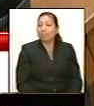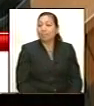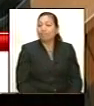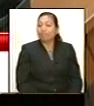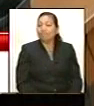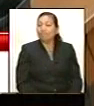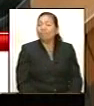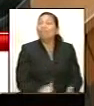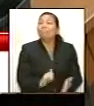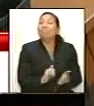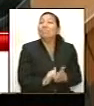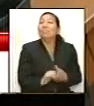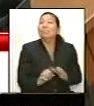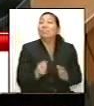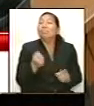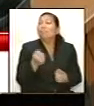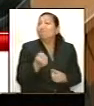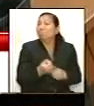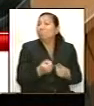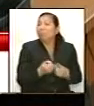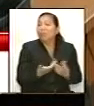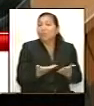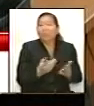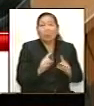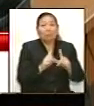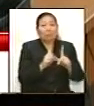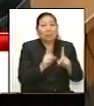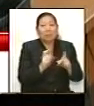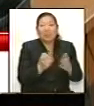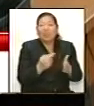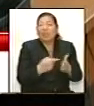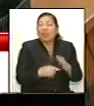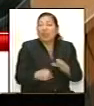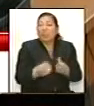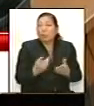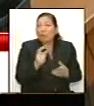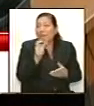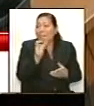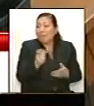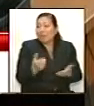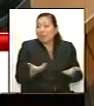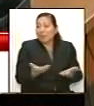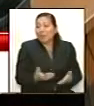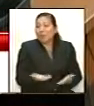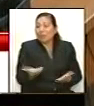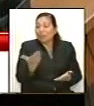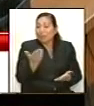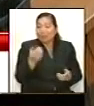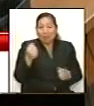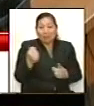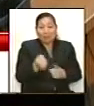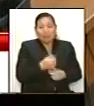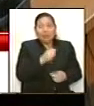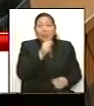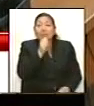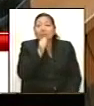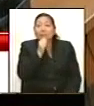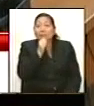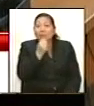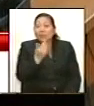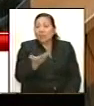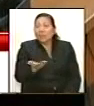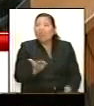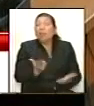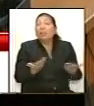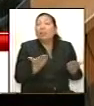es que quedan muchas incógnitas. Por ejemplo, ¿qué hace una persona que está recibiendo un ataque de manera anónima? ¿A